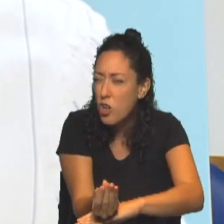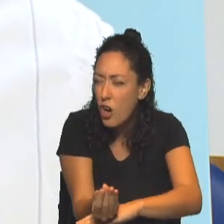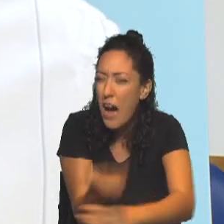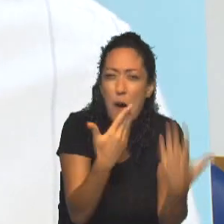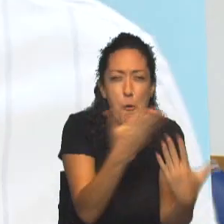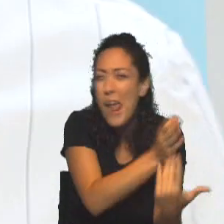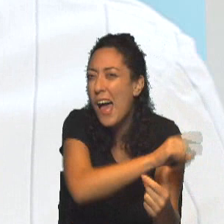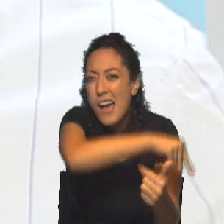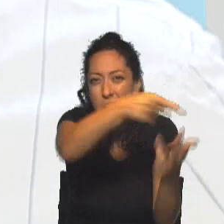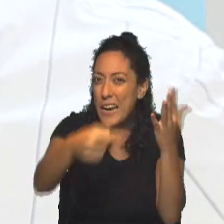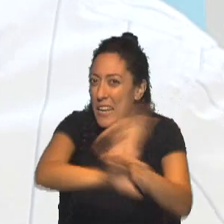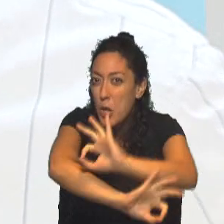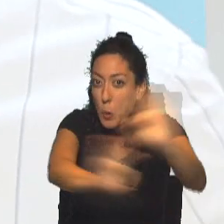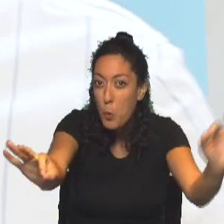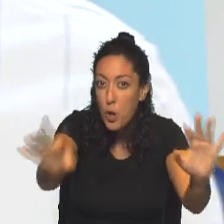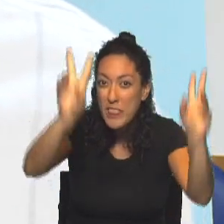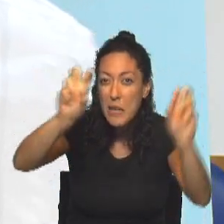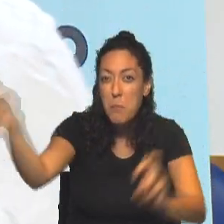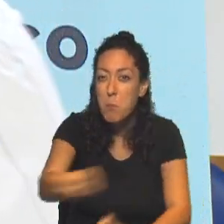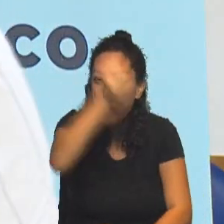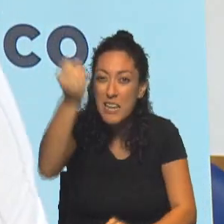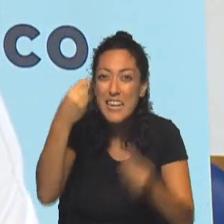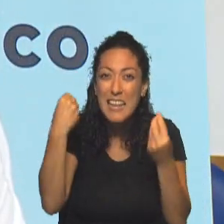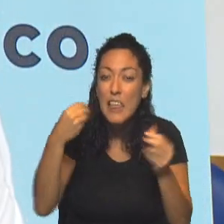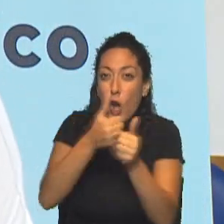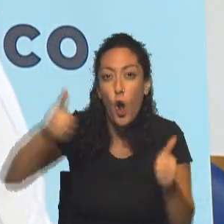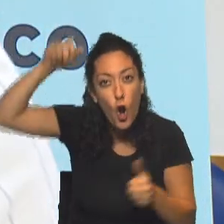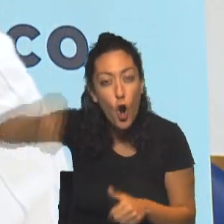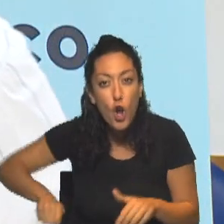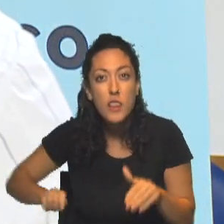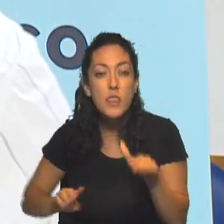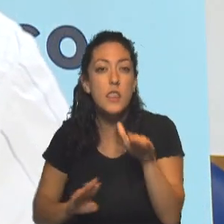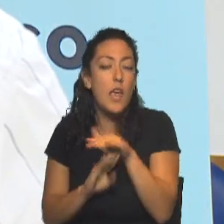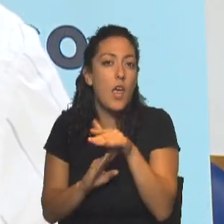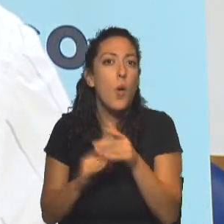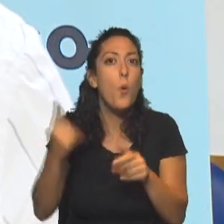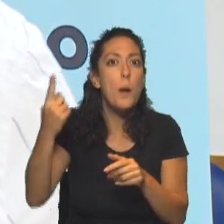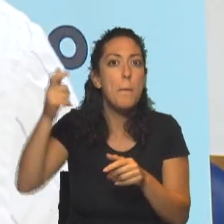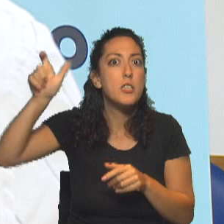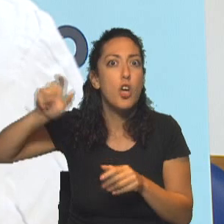de un tema tan importante como era que la Corte estaba por quedarse sin un miembro menos. Entonces,